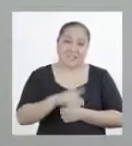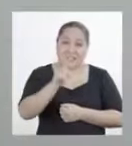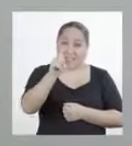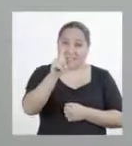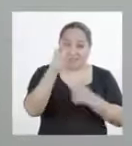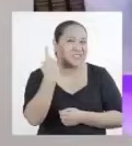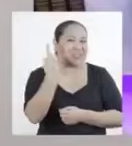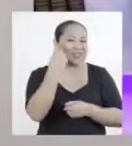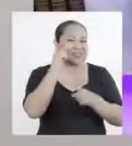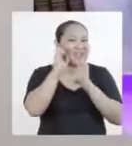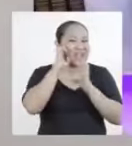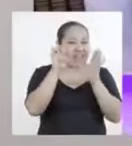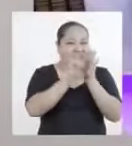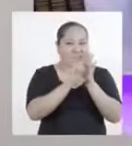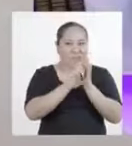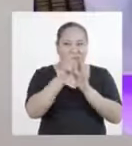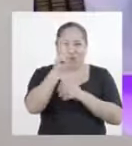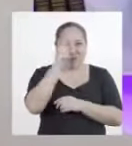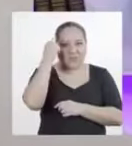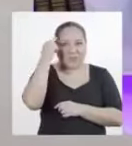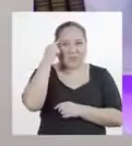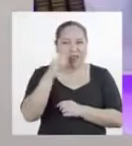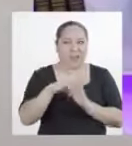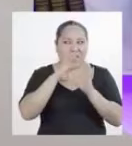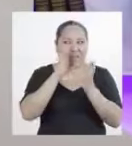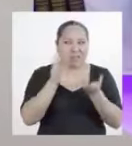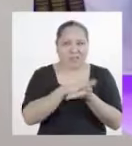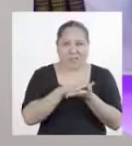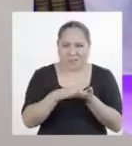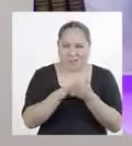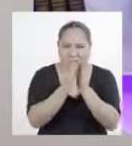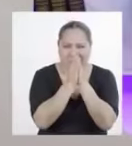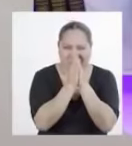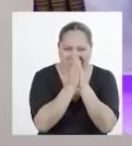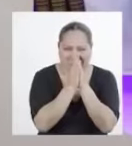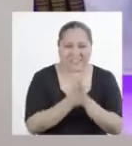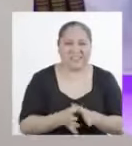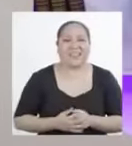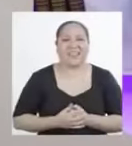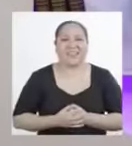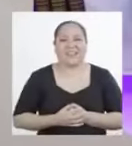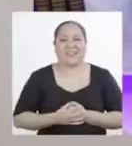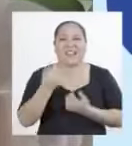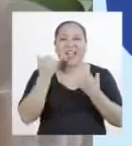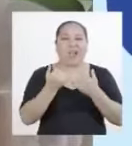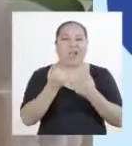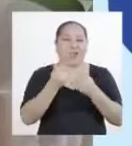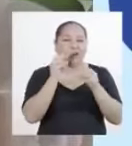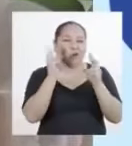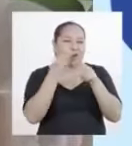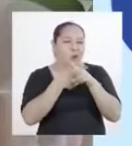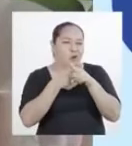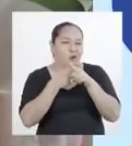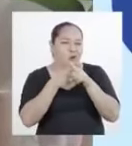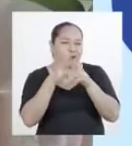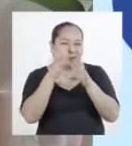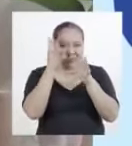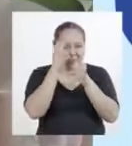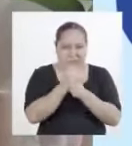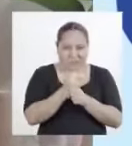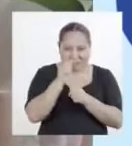Gracias, profesor Este sólo ha sido un ejemplo No vayamos a pensar que la tierra es realmente plana, por favor Y ahora, un